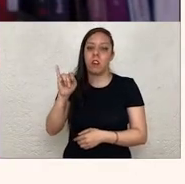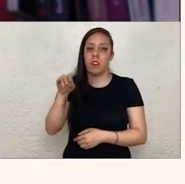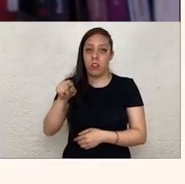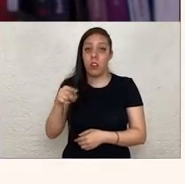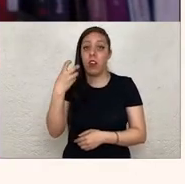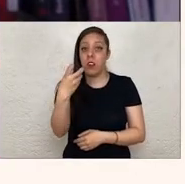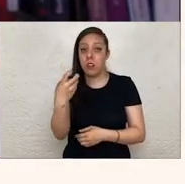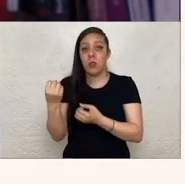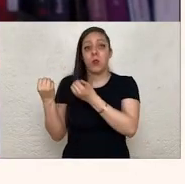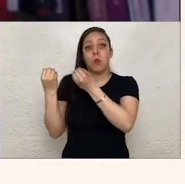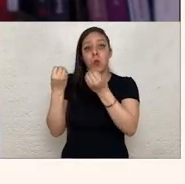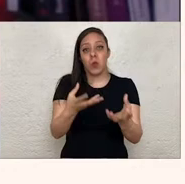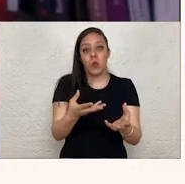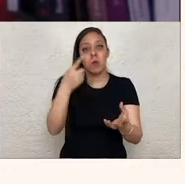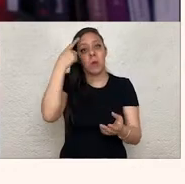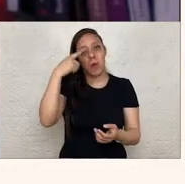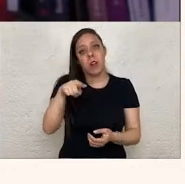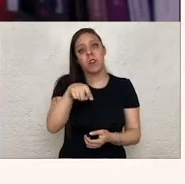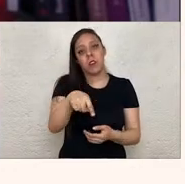Malintzin